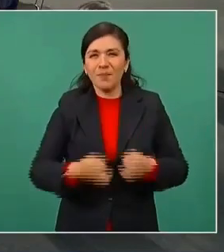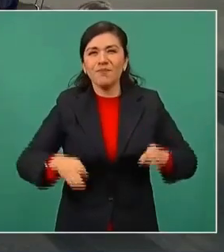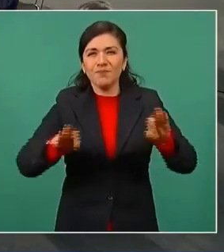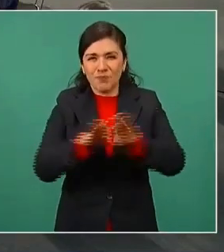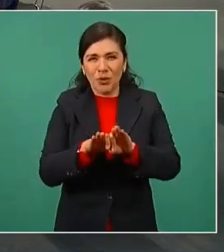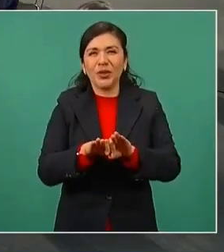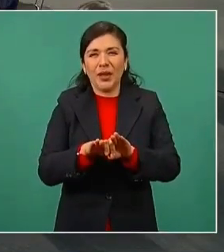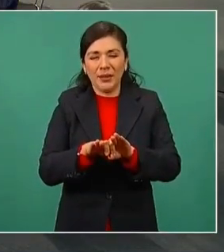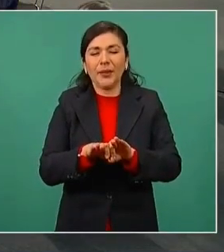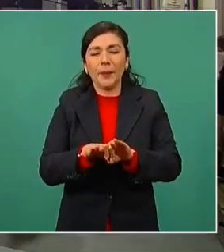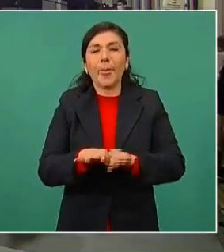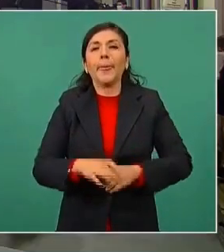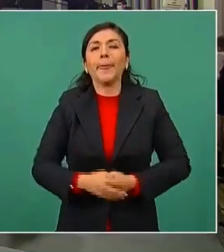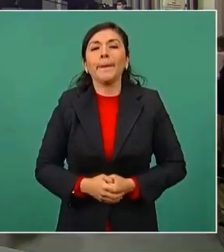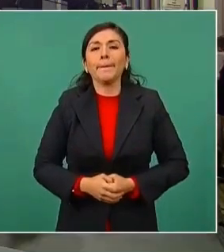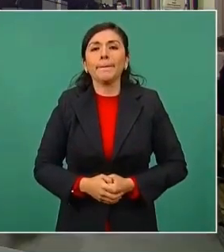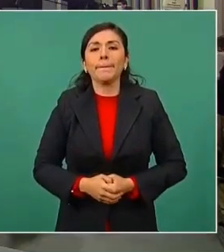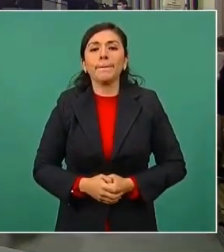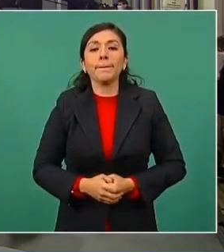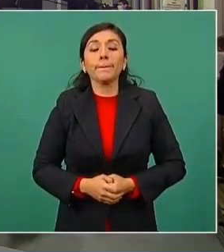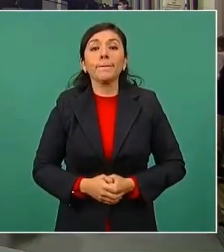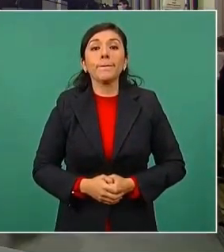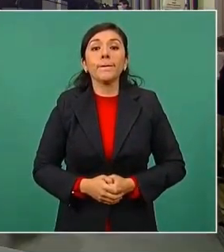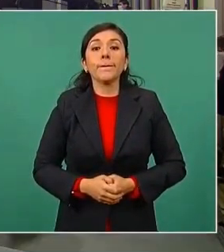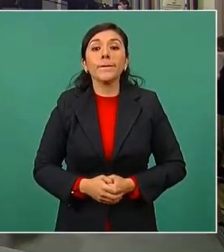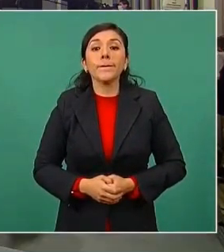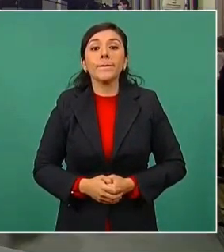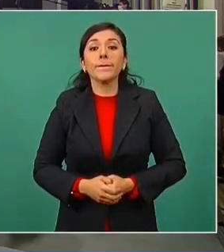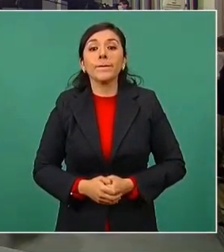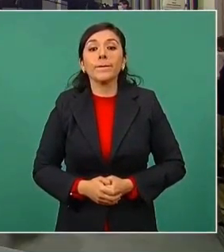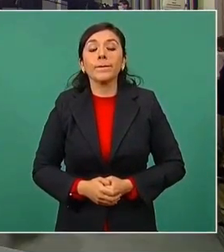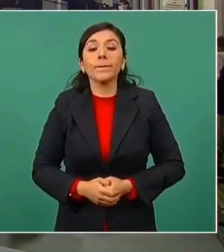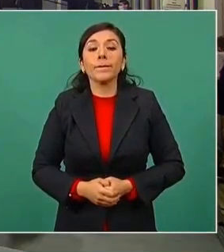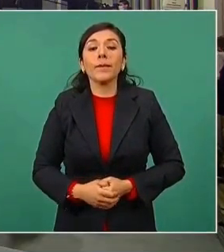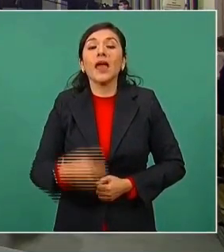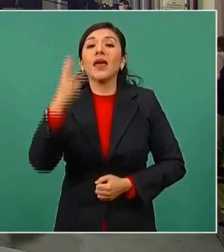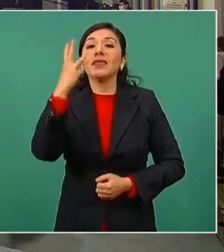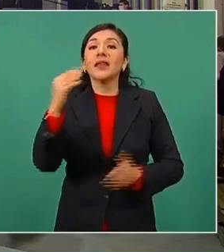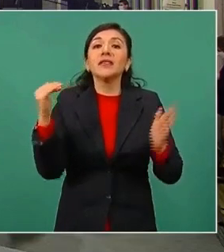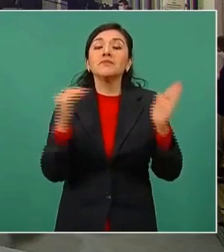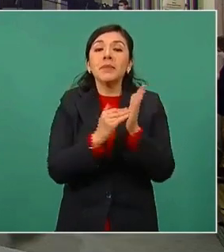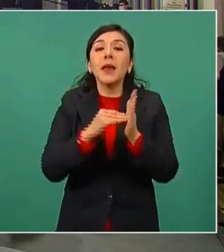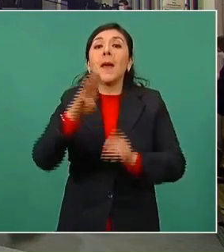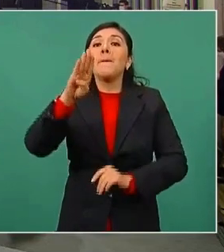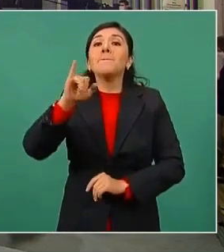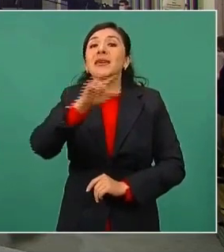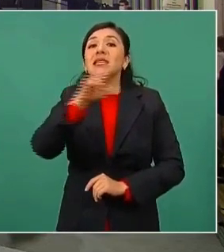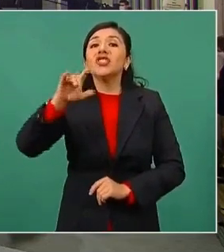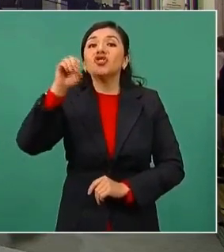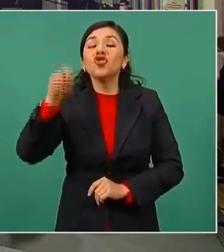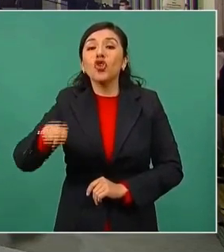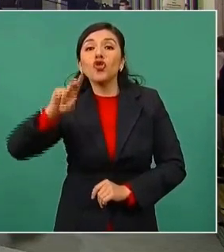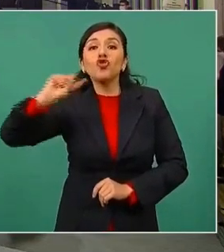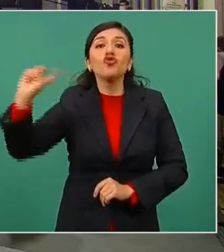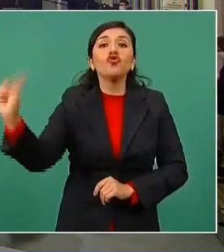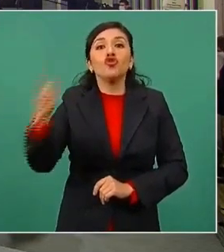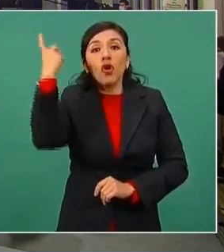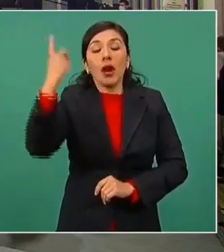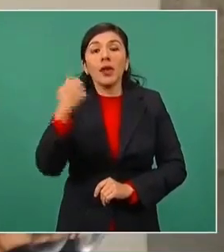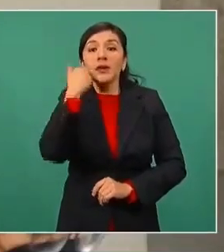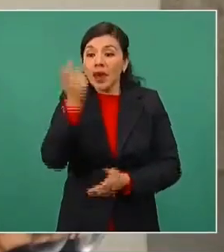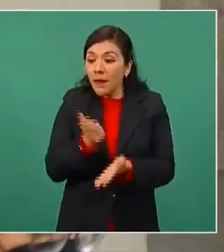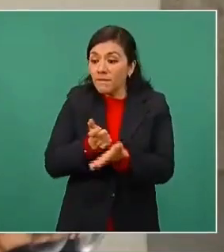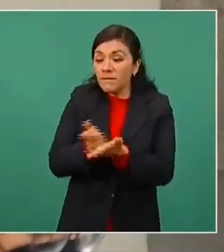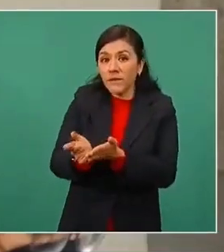ahora que me escuche. Dice, presidente, la inyección de más de 3,000 billones de dólares a la economía norteamericana por parte de la